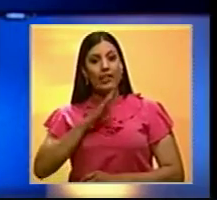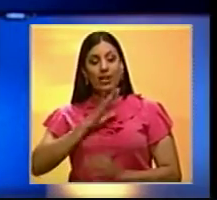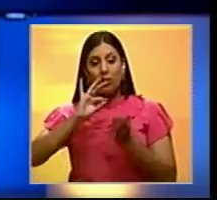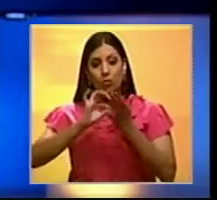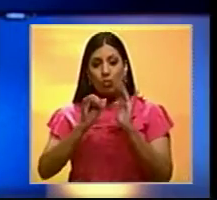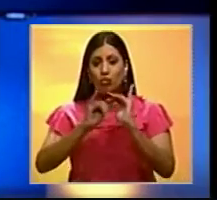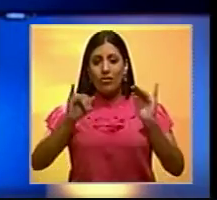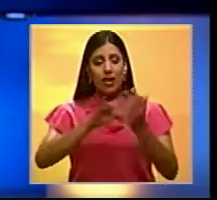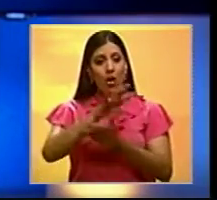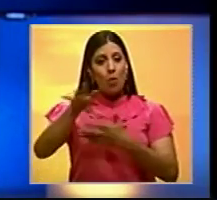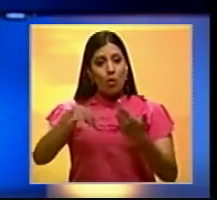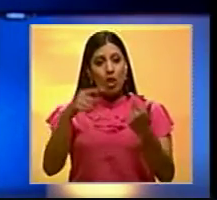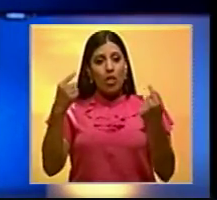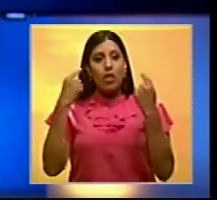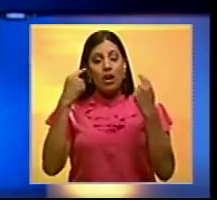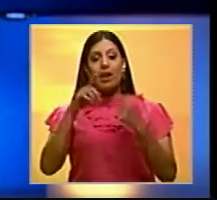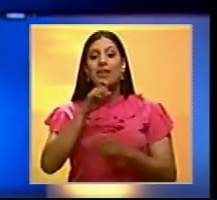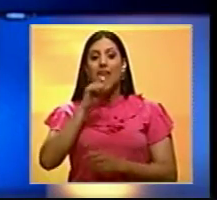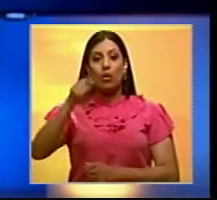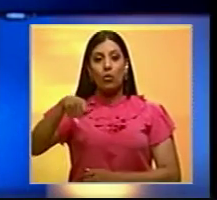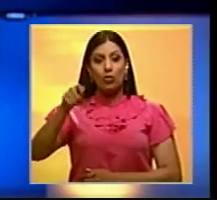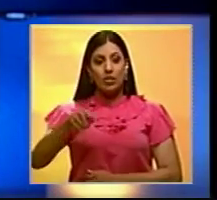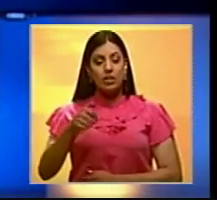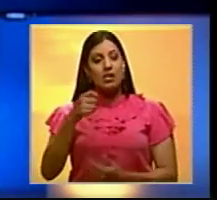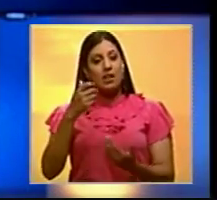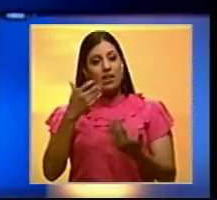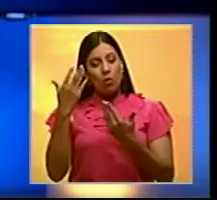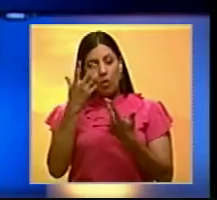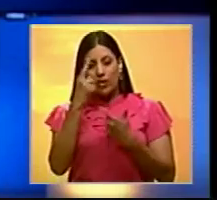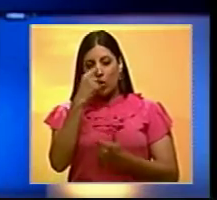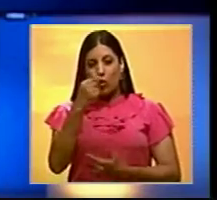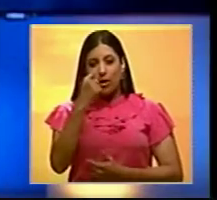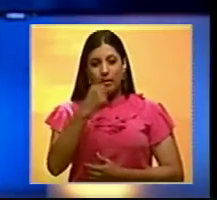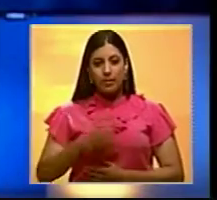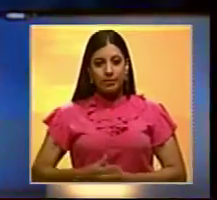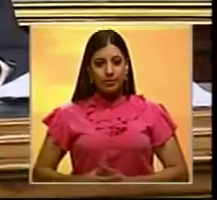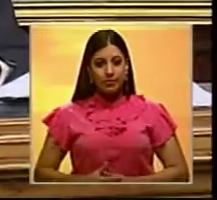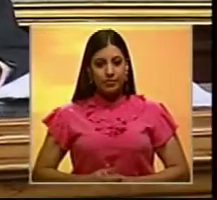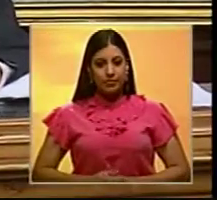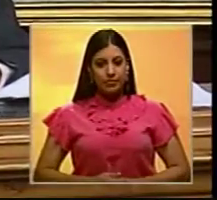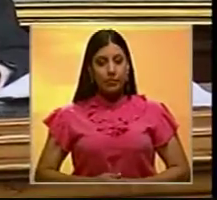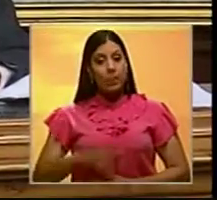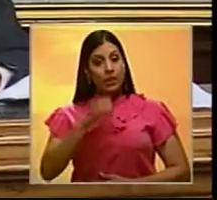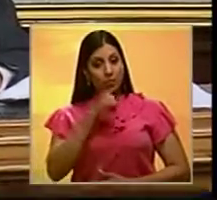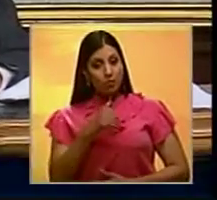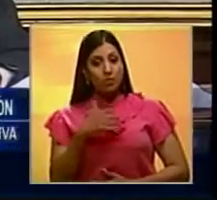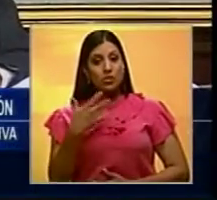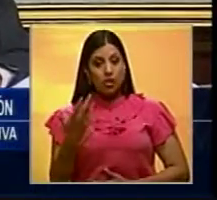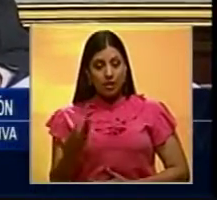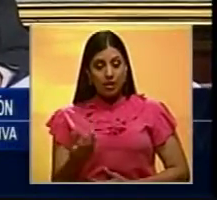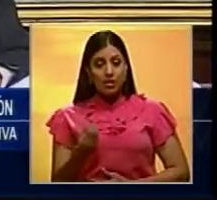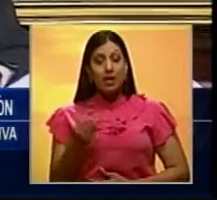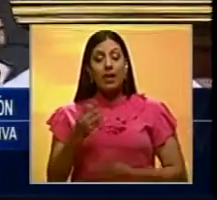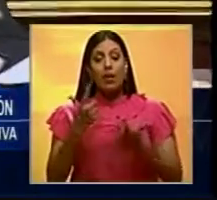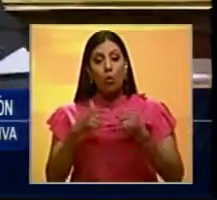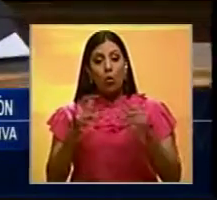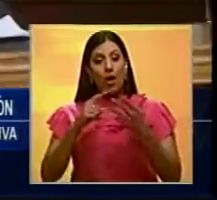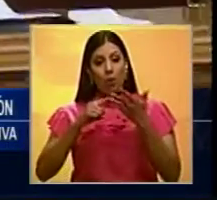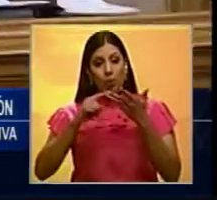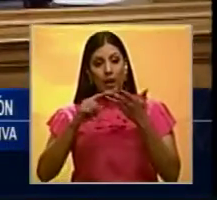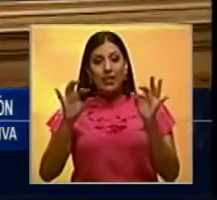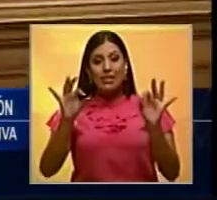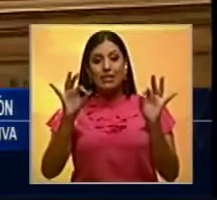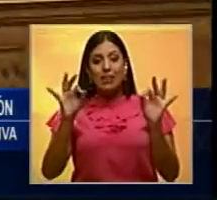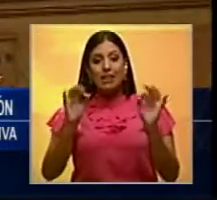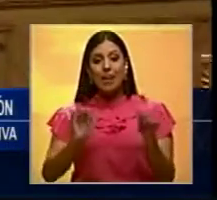punto final al desacato decretado por el TSJ. Oliver Rodríguez nos amplía. La notificación se produjo durante la cuenta de la sesión